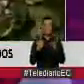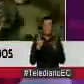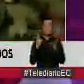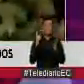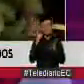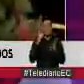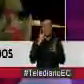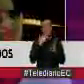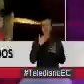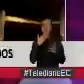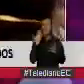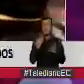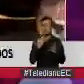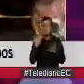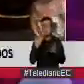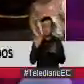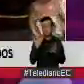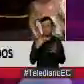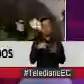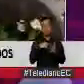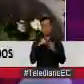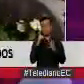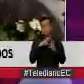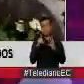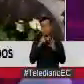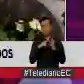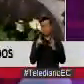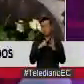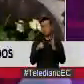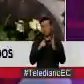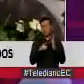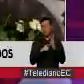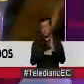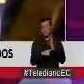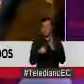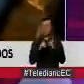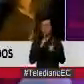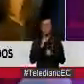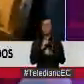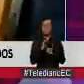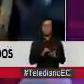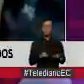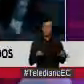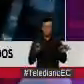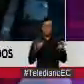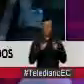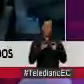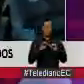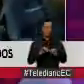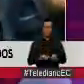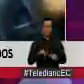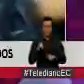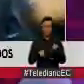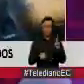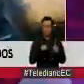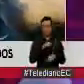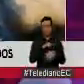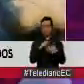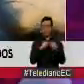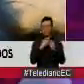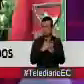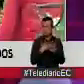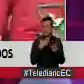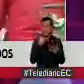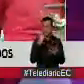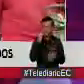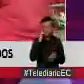efectos de la diferencia que tenemos con otros competidores. Pero de alguna forma hemos logrado mantener allí algunos productos. Si tenemos